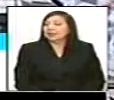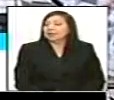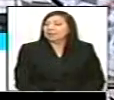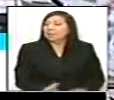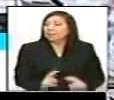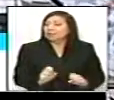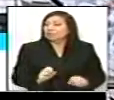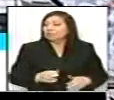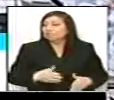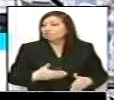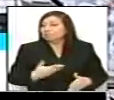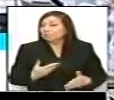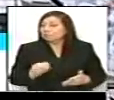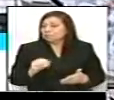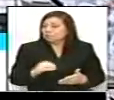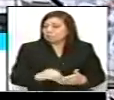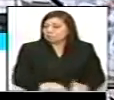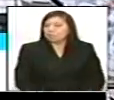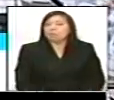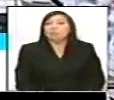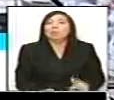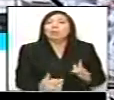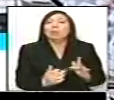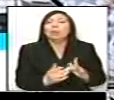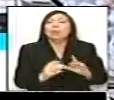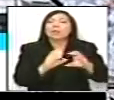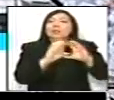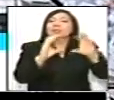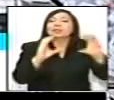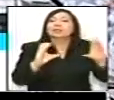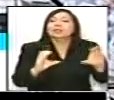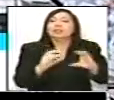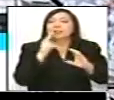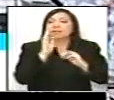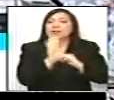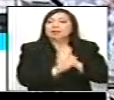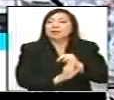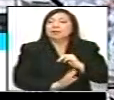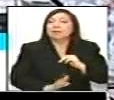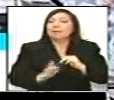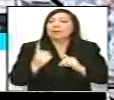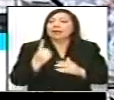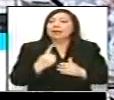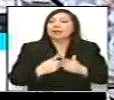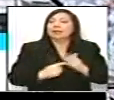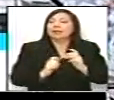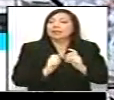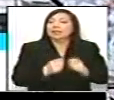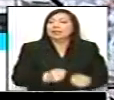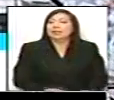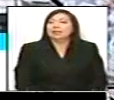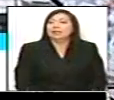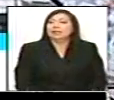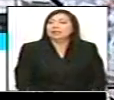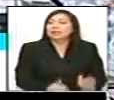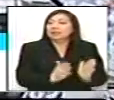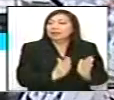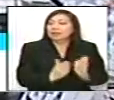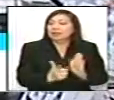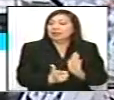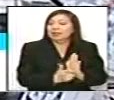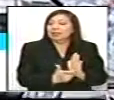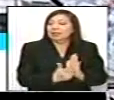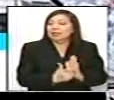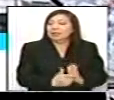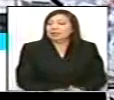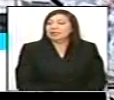ver la posibilidad de instaurar entidades certificadoras a nivel nacional para que les brinde una adecuada ley del mineral a